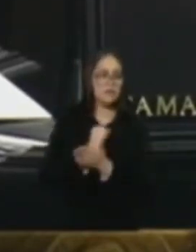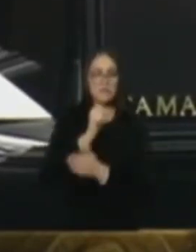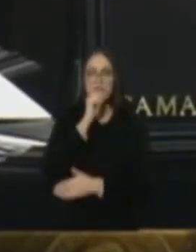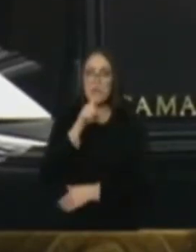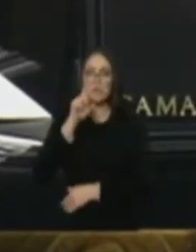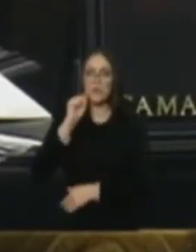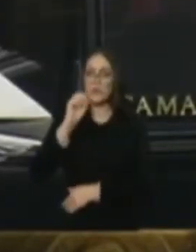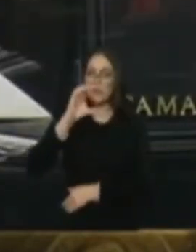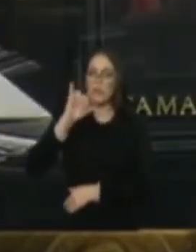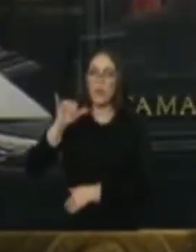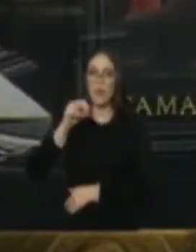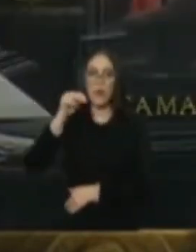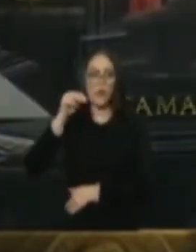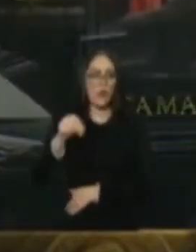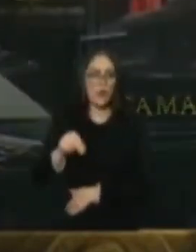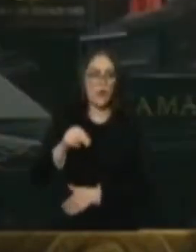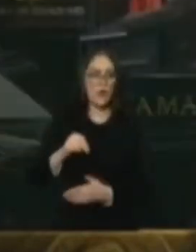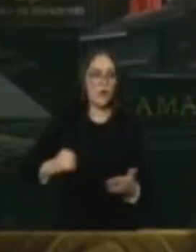Corte de Justicia